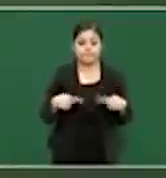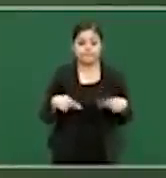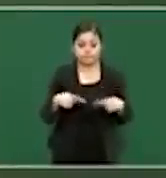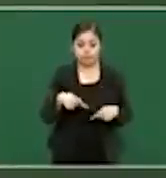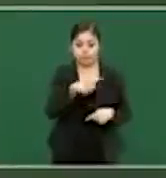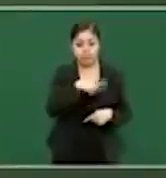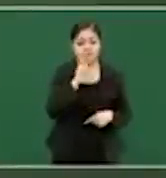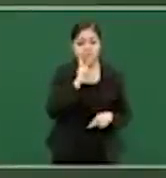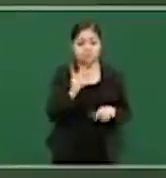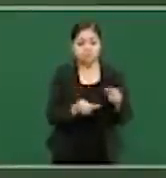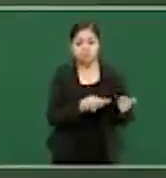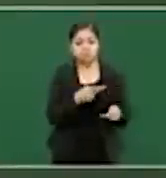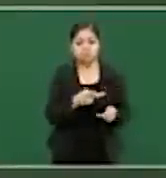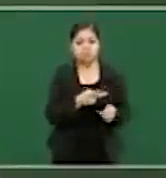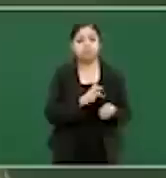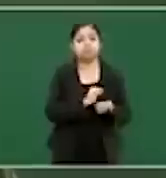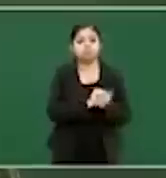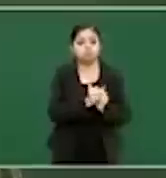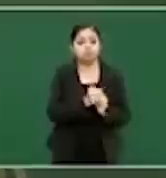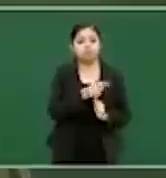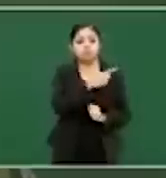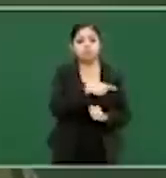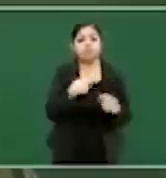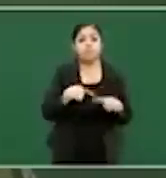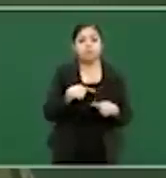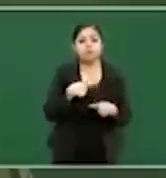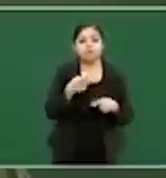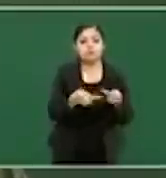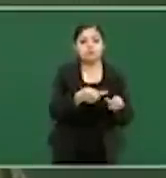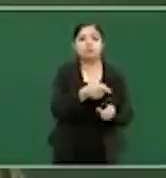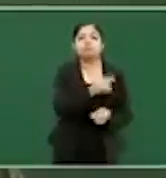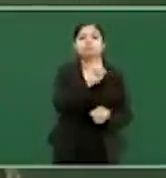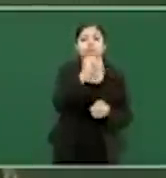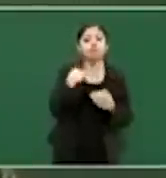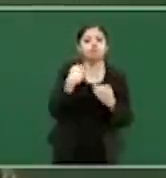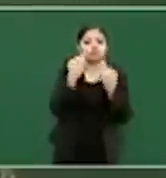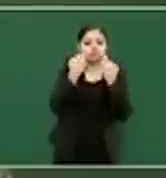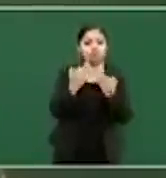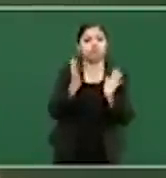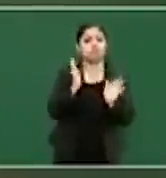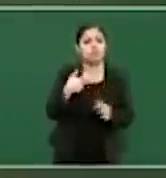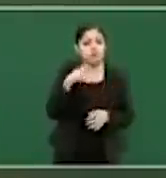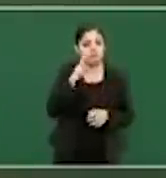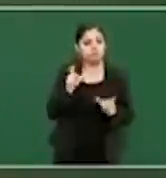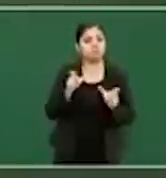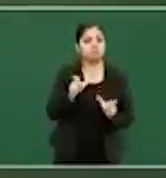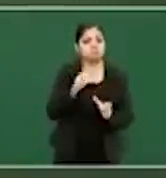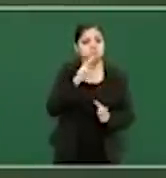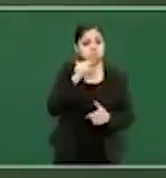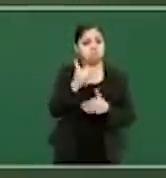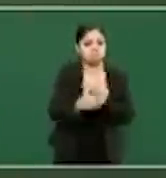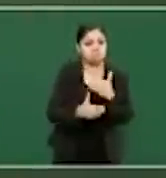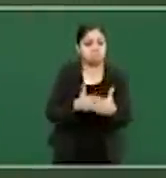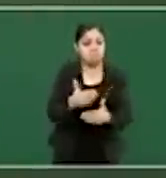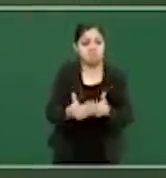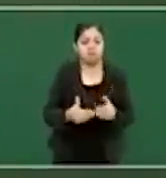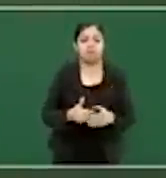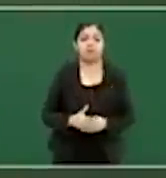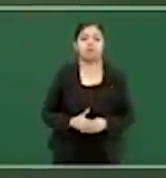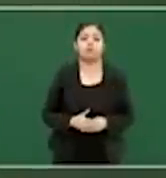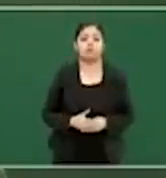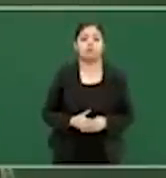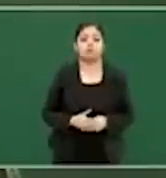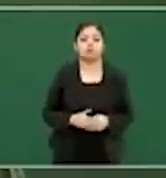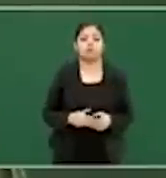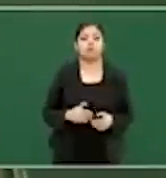establecido que, bueno, tenemos una mayor presencia de fuerzas del Estado dentro de esta actividad que estamos desarrollando.